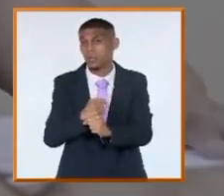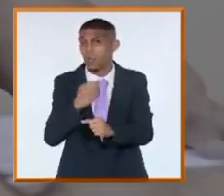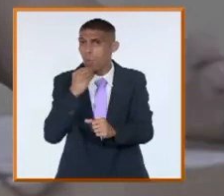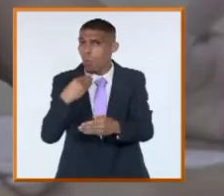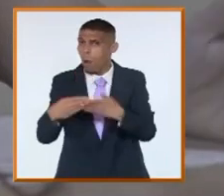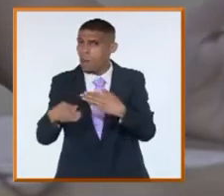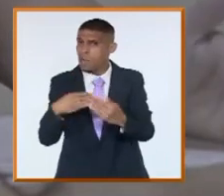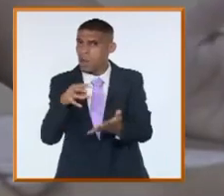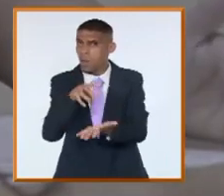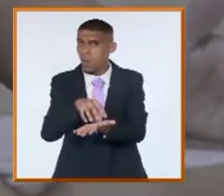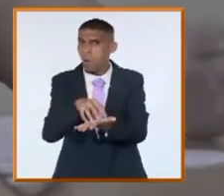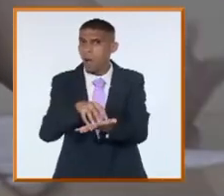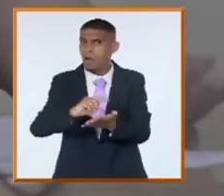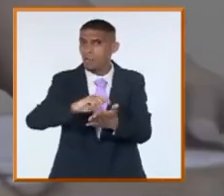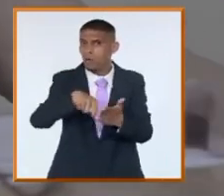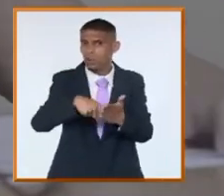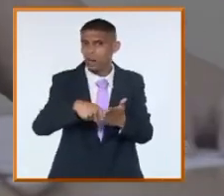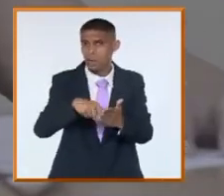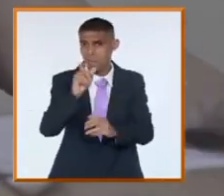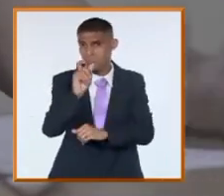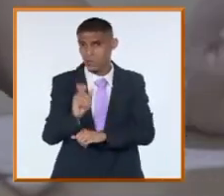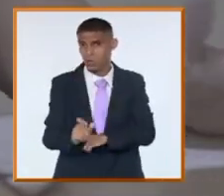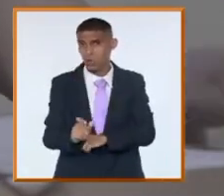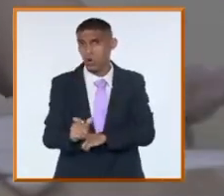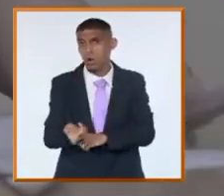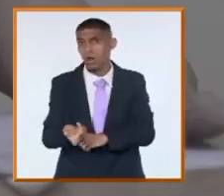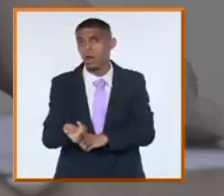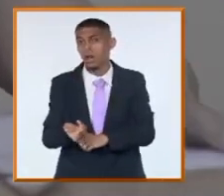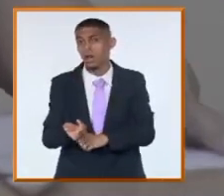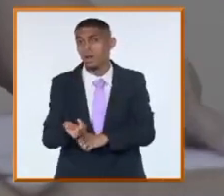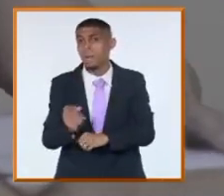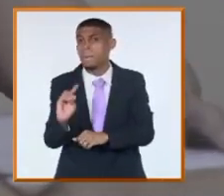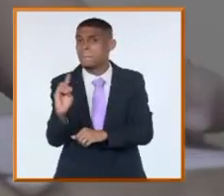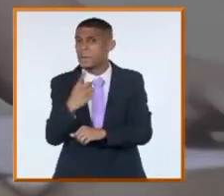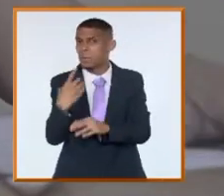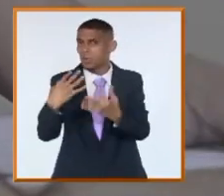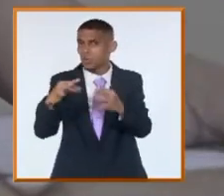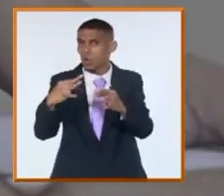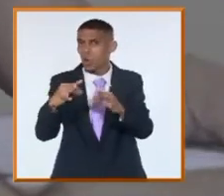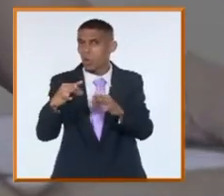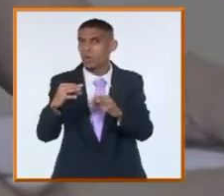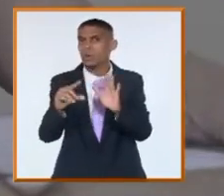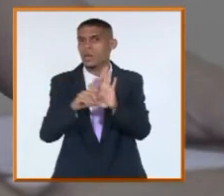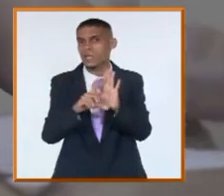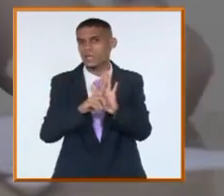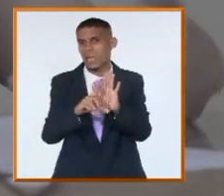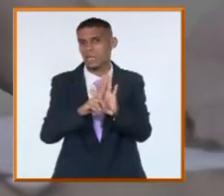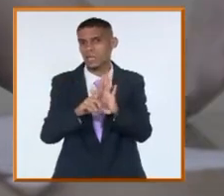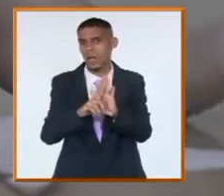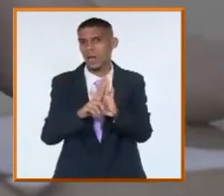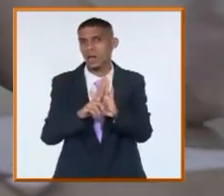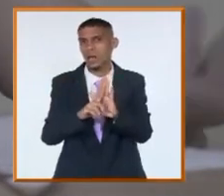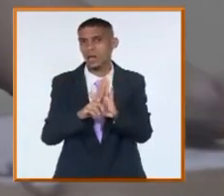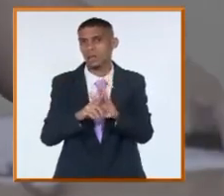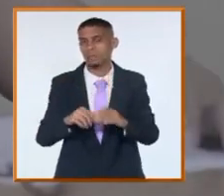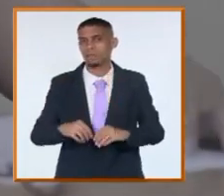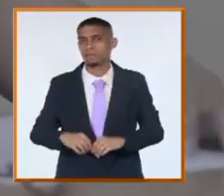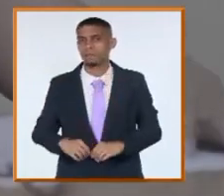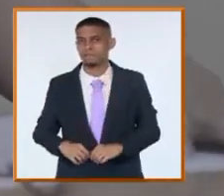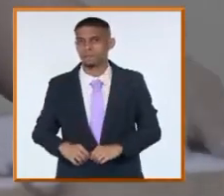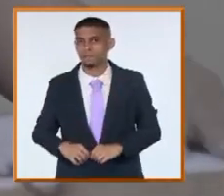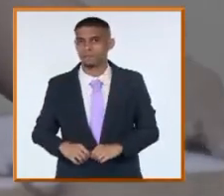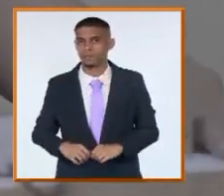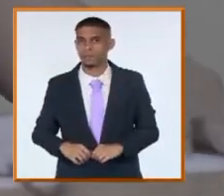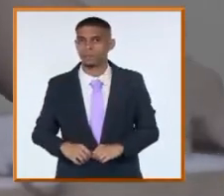vaya a contratar el cliente usted uno de los primeros documentos que le entrega es la licencia de proyectista para que para lo que estamos facultados